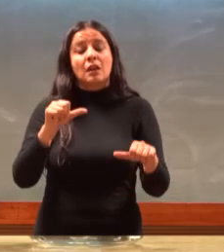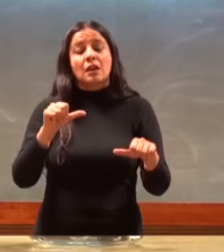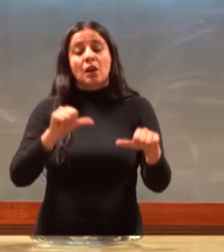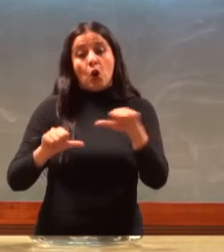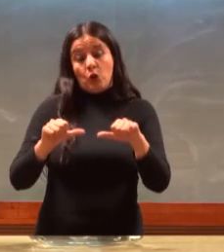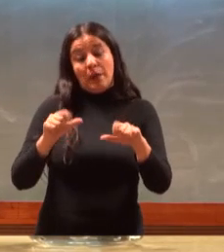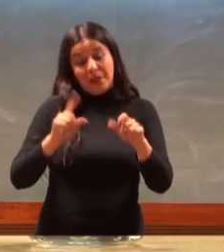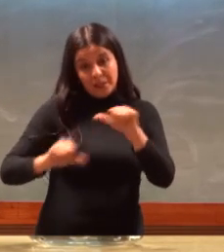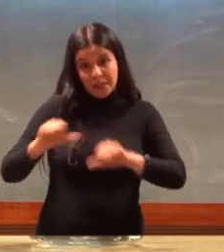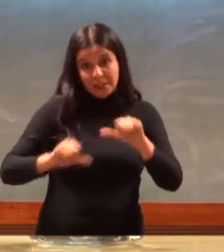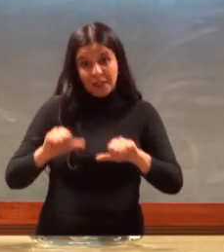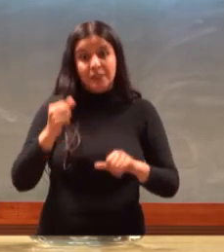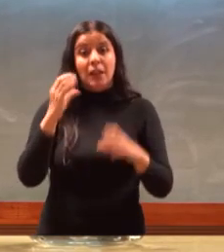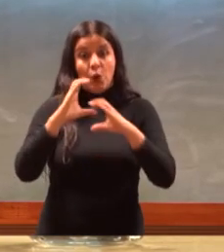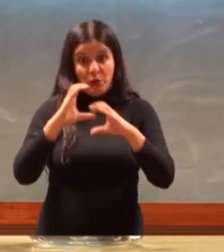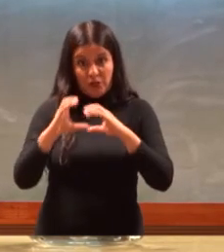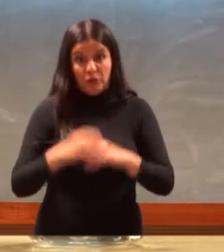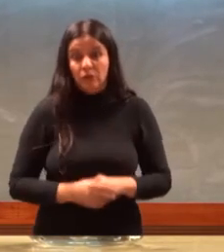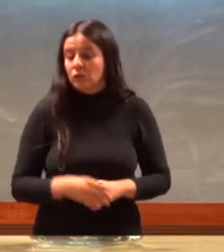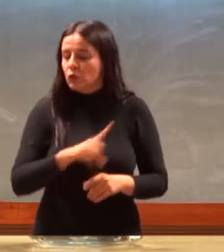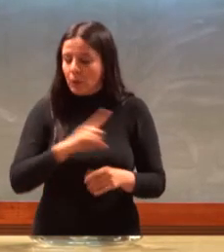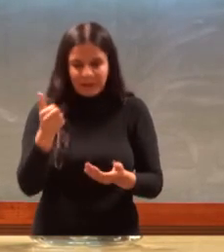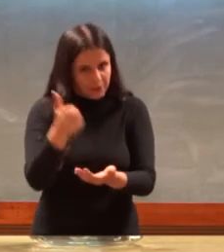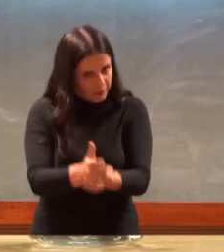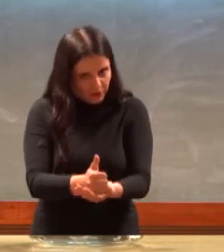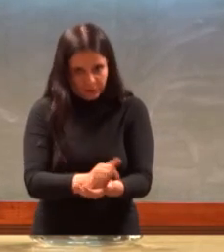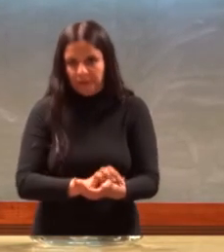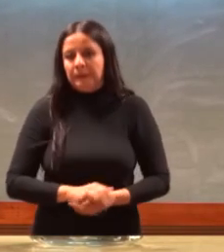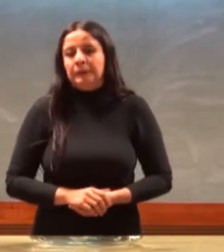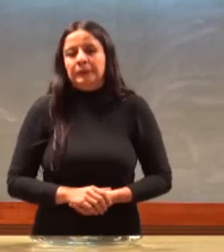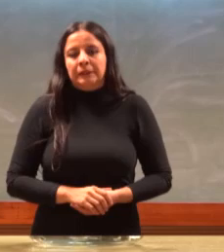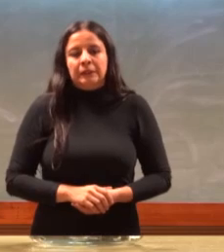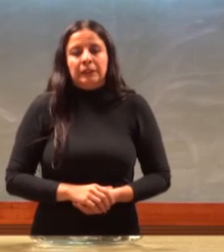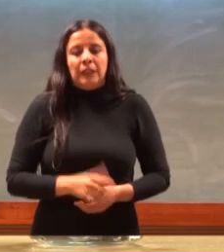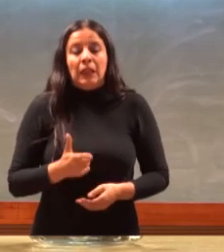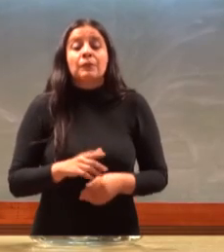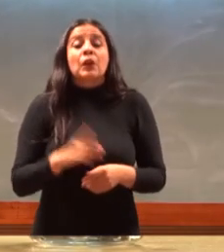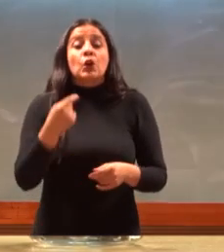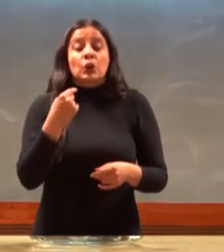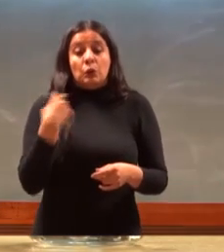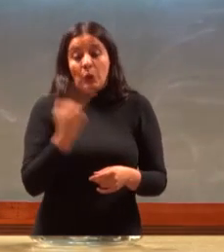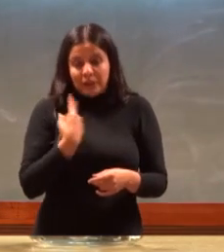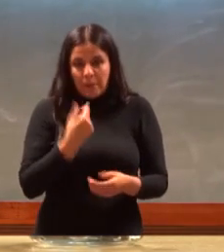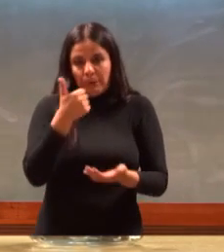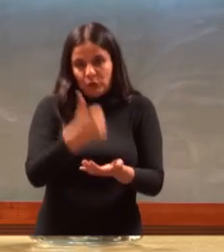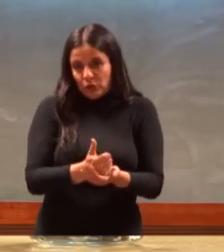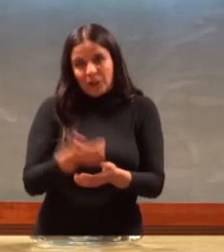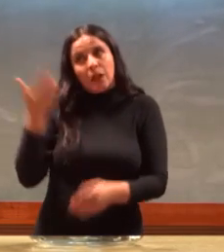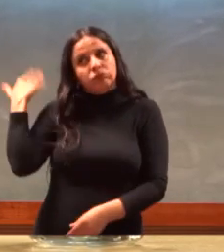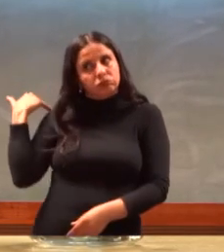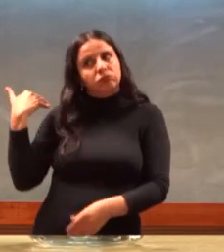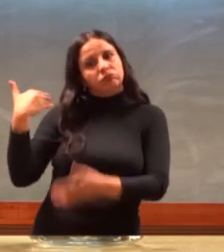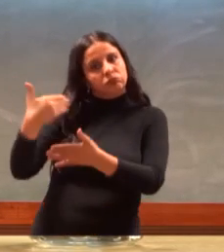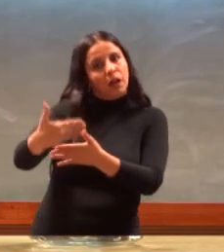el proyecto de elección directa es un proyecto de nuestra facultad de nuestro espacio político que venimos sosteniendo hace mucho tiempo y que es la